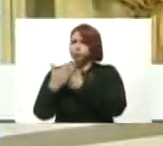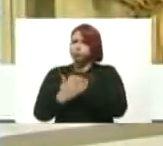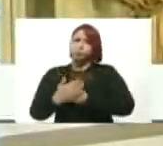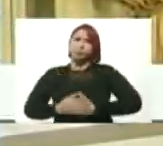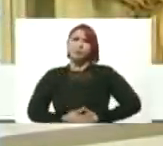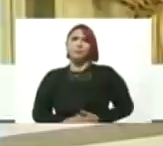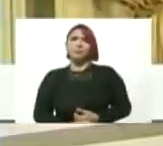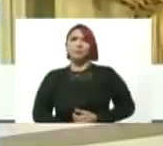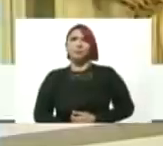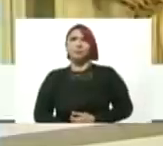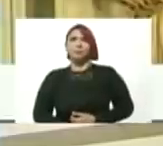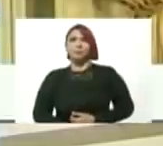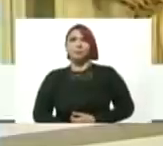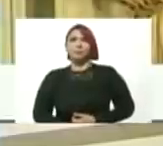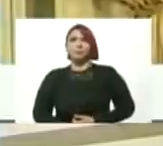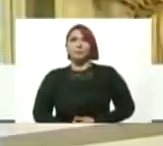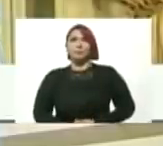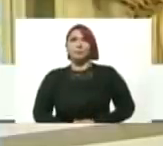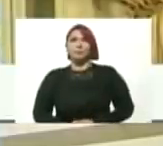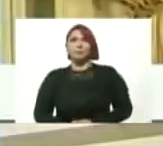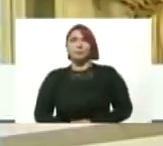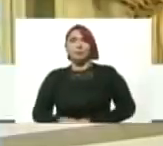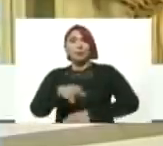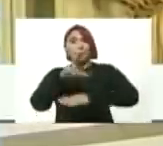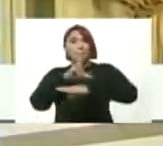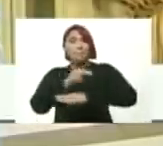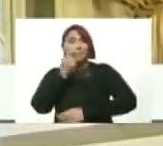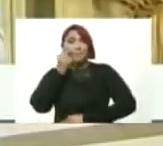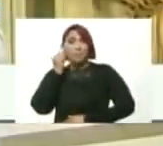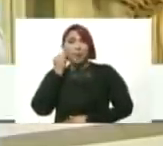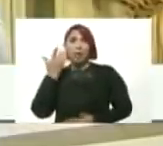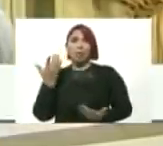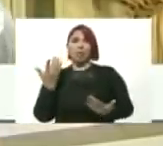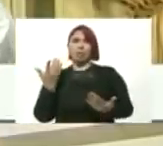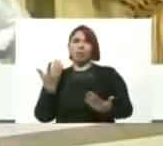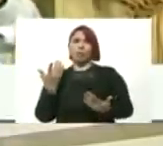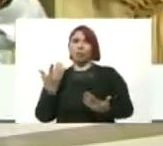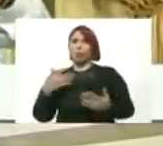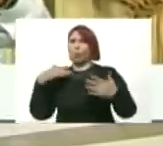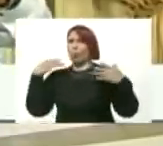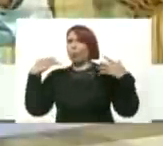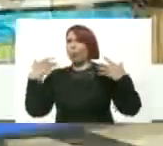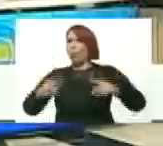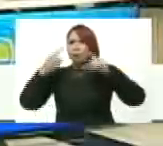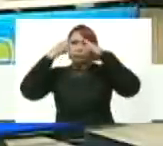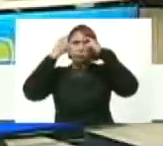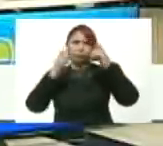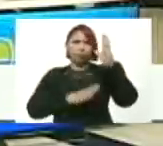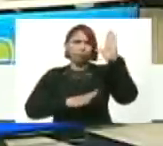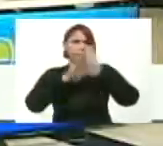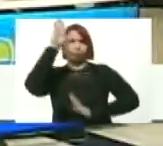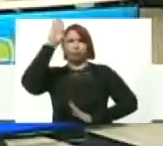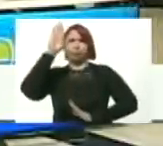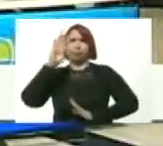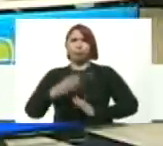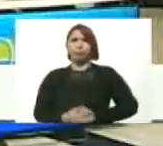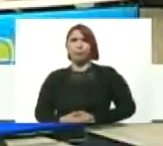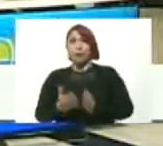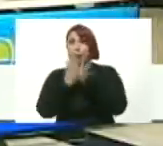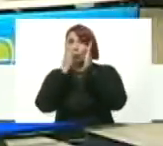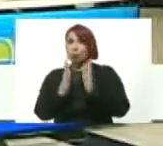ellos son médicos que se pierden de vista en su conocimiento han hechos posgrados en el mundo entero